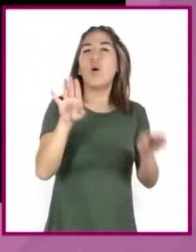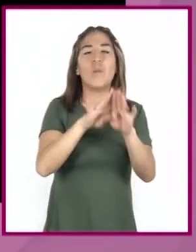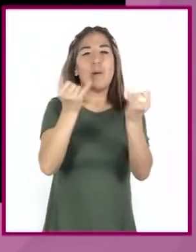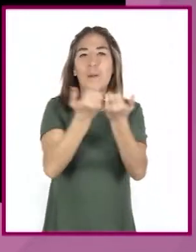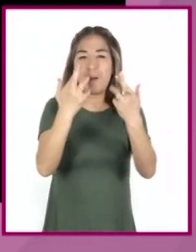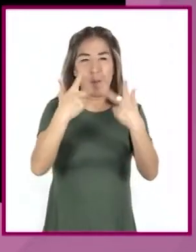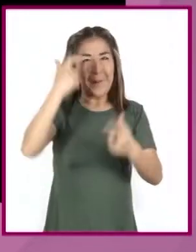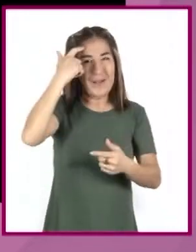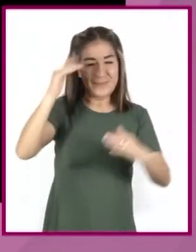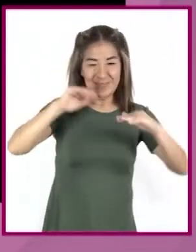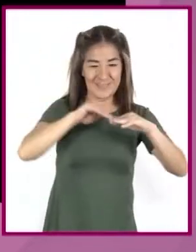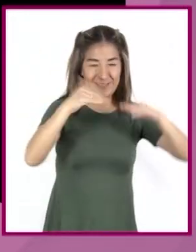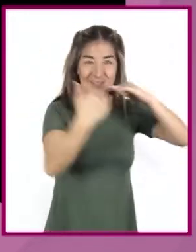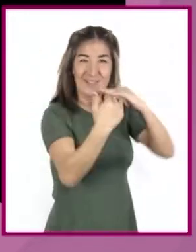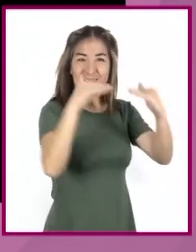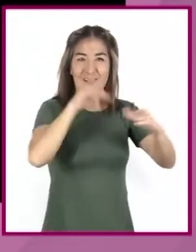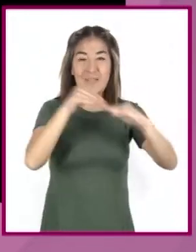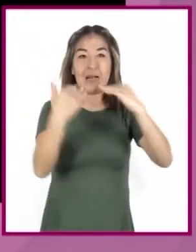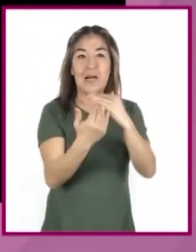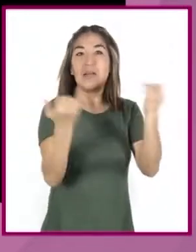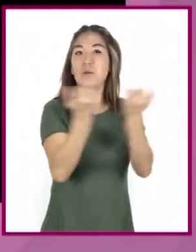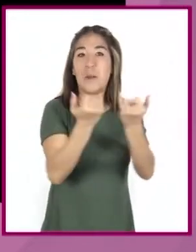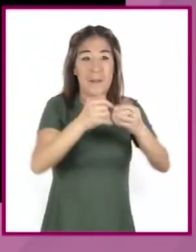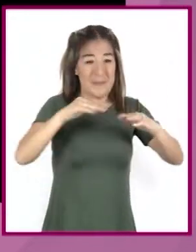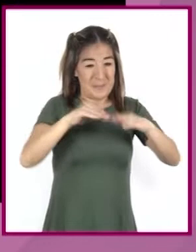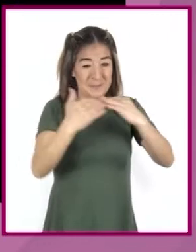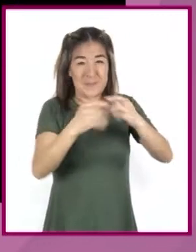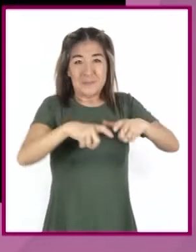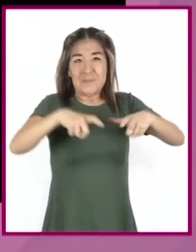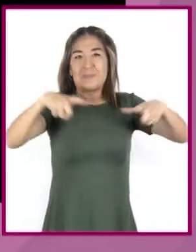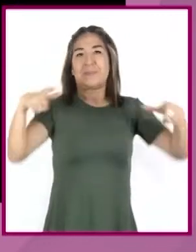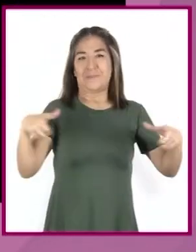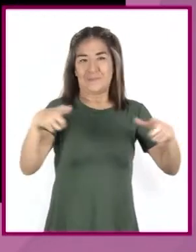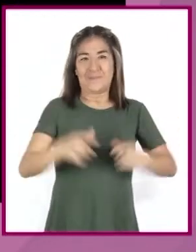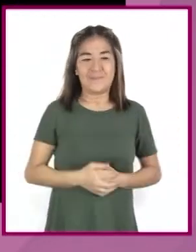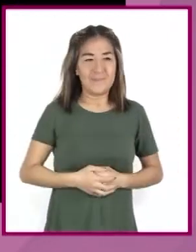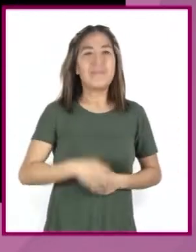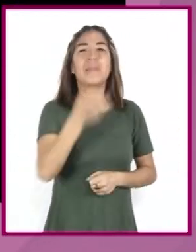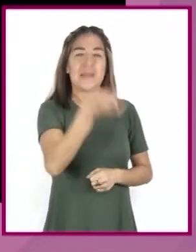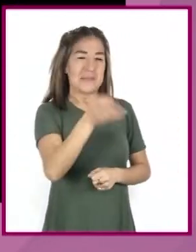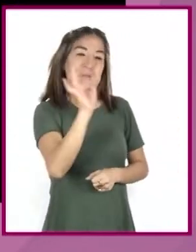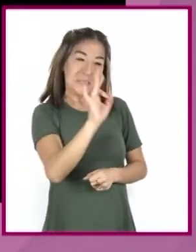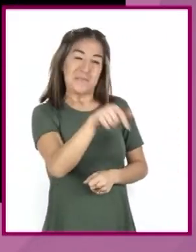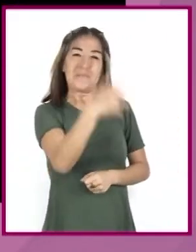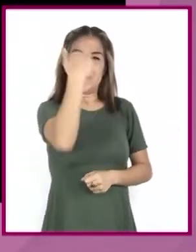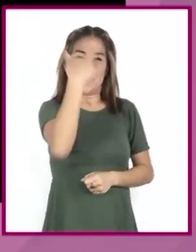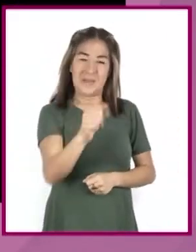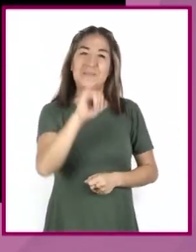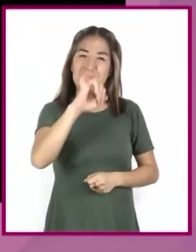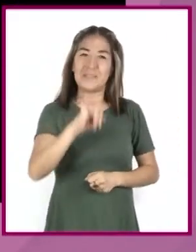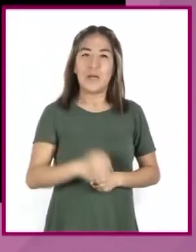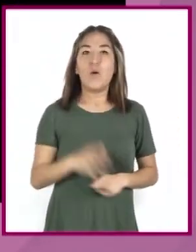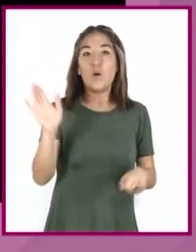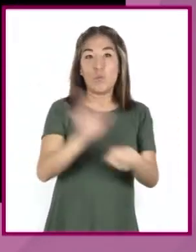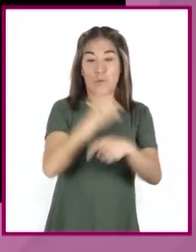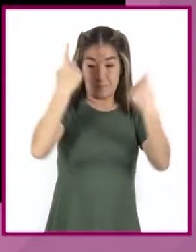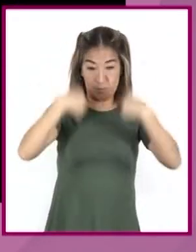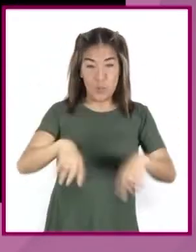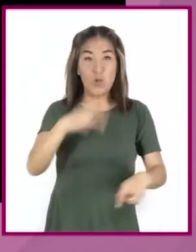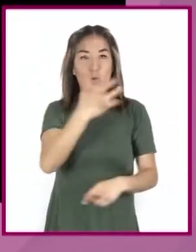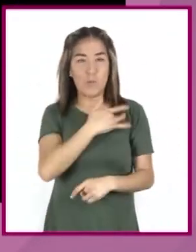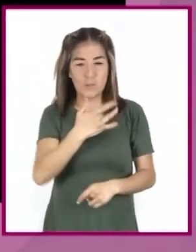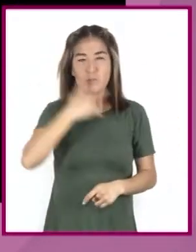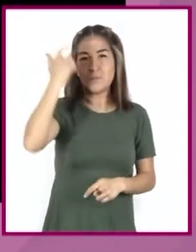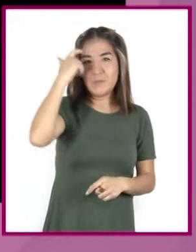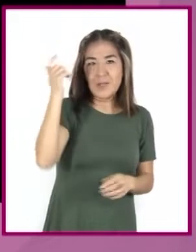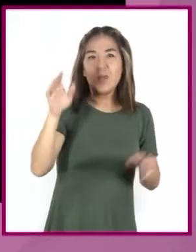rompecabezas que a su vez forma parte de uno más grande. Puede que tengas razón, porque nuestros órganos están